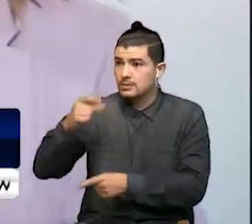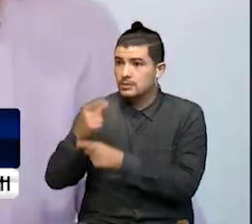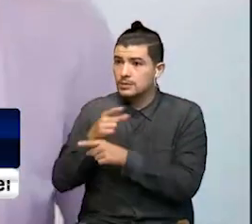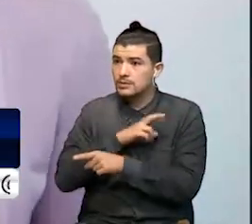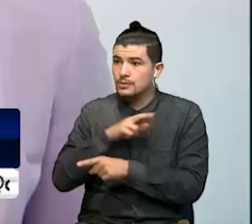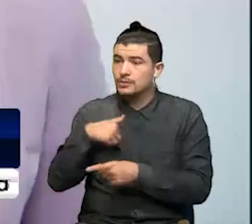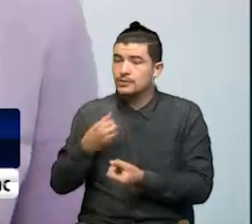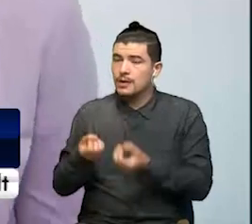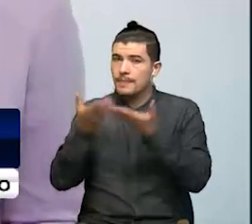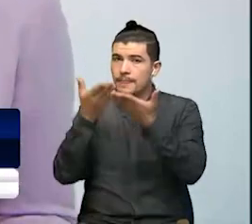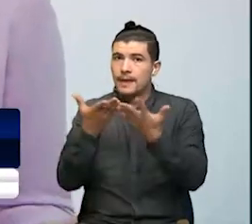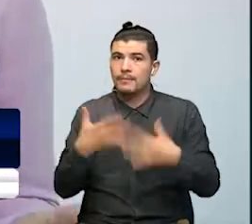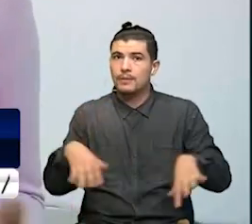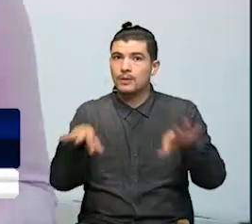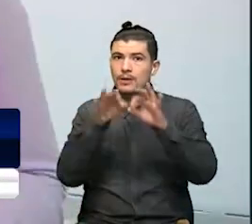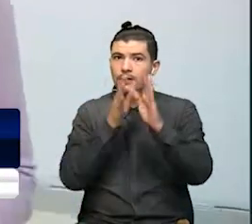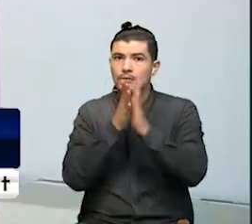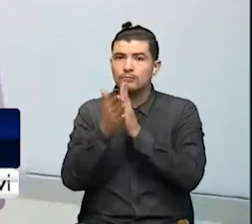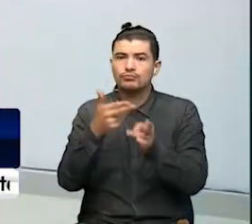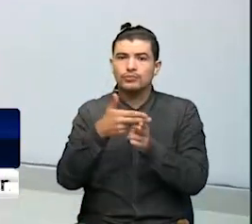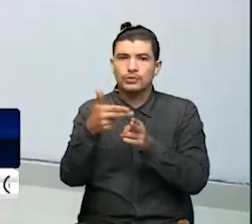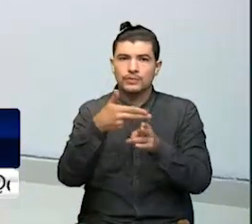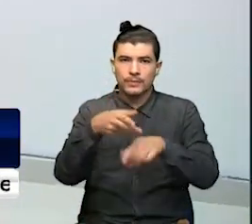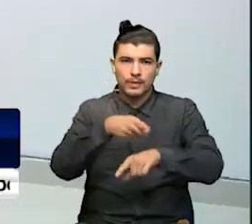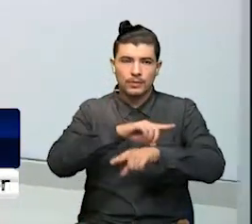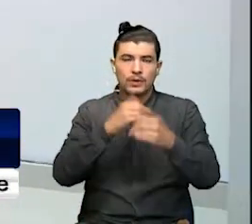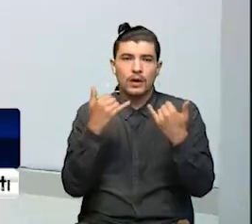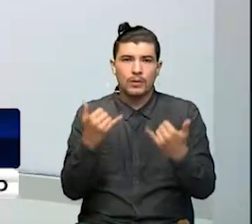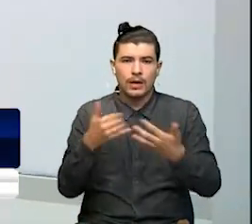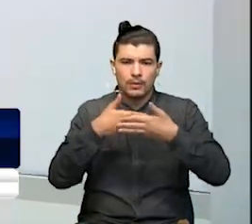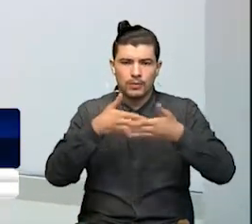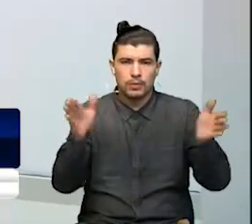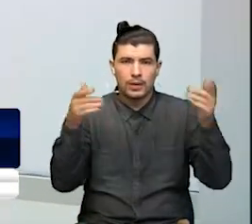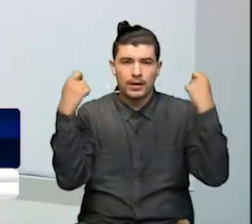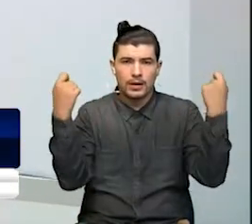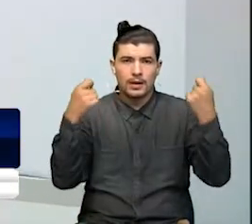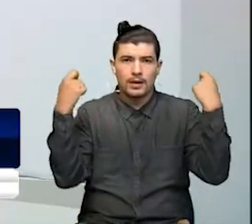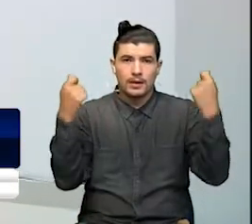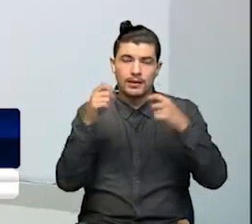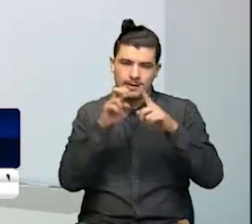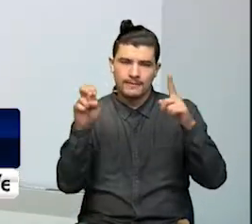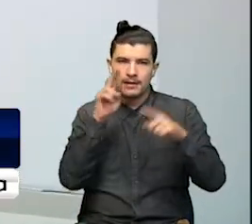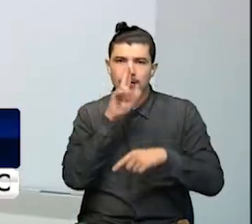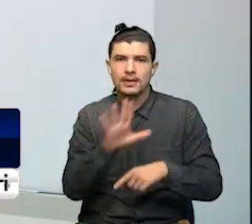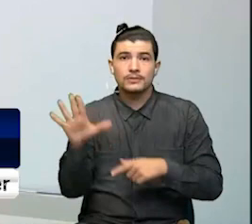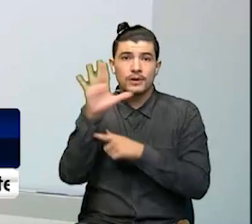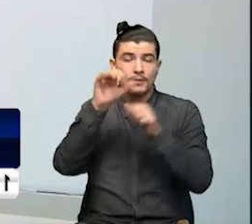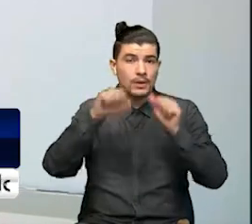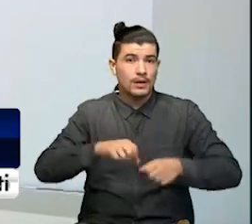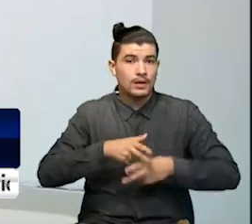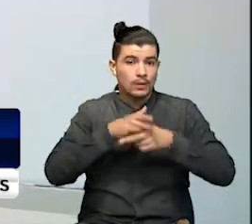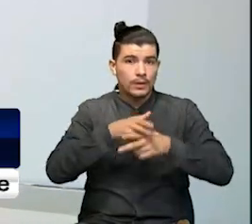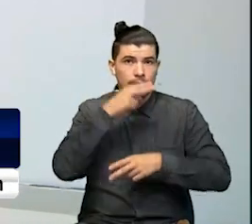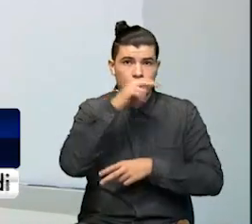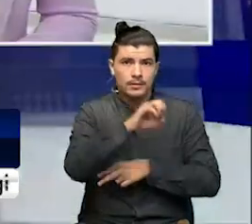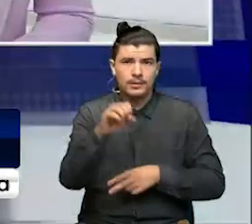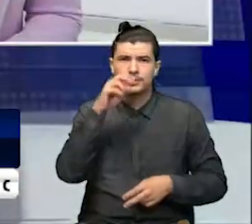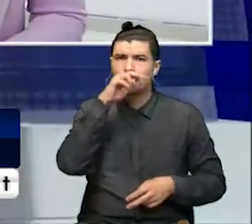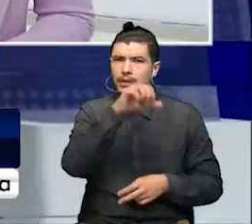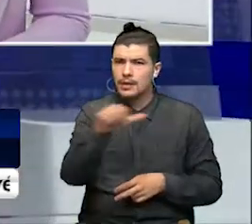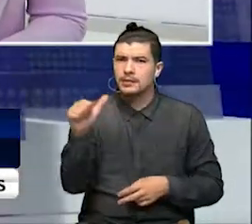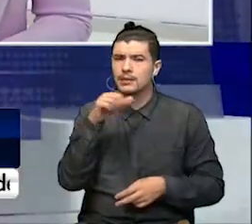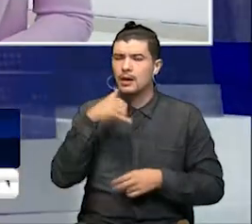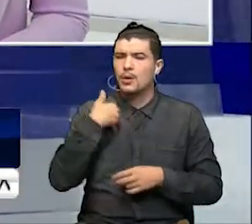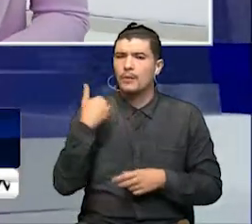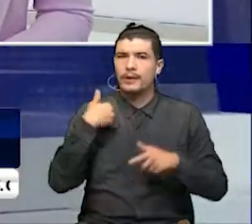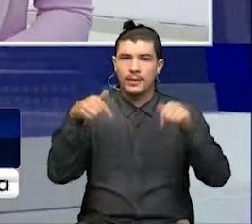dejamos con esta importante información que ya han contado hace minutos pues se va a hacer este lanzamiento por supuesto a nivel nacional para proteger a nuestros niños niñas y adolescentes